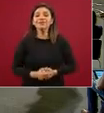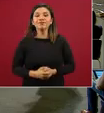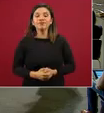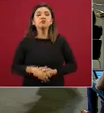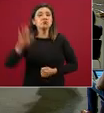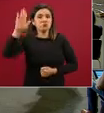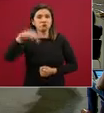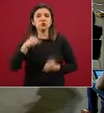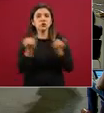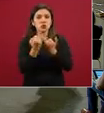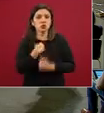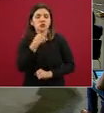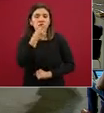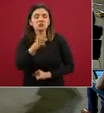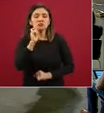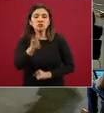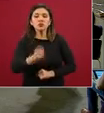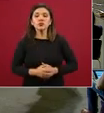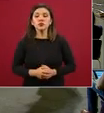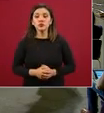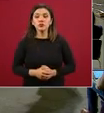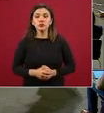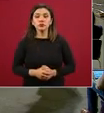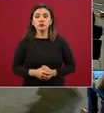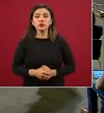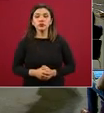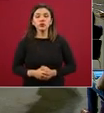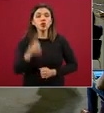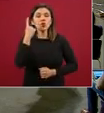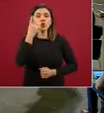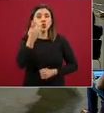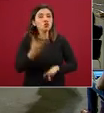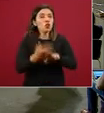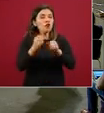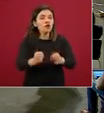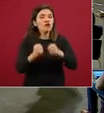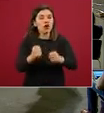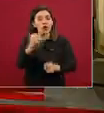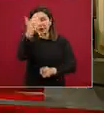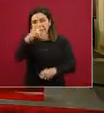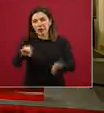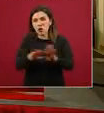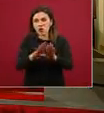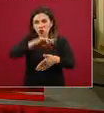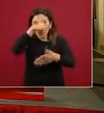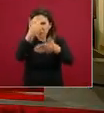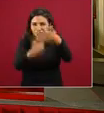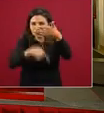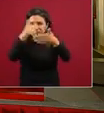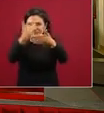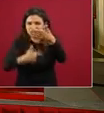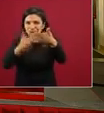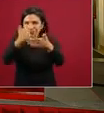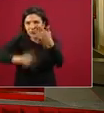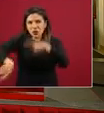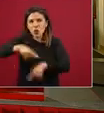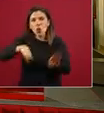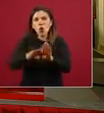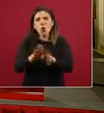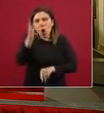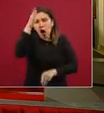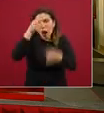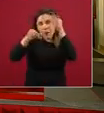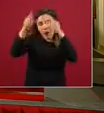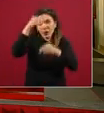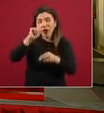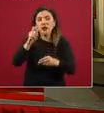Yo quisiera comentar que un instrumento muy poderoso para conocer el aprendizaje también